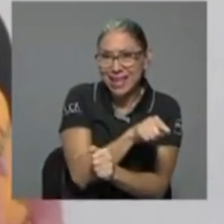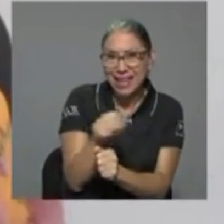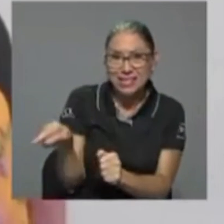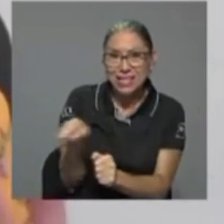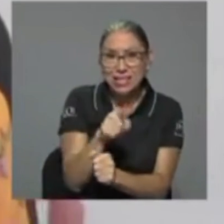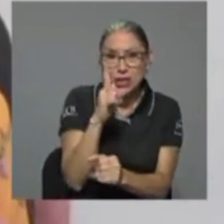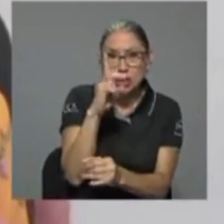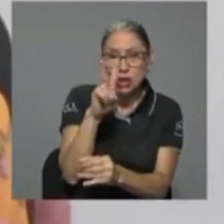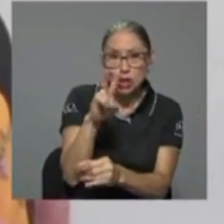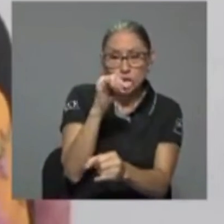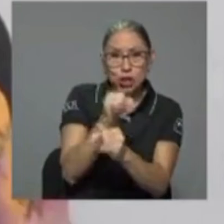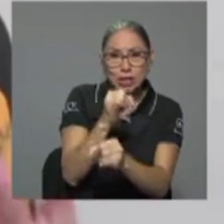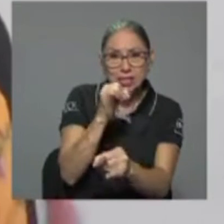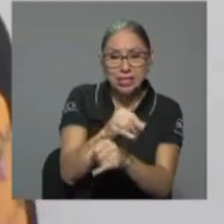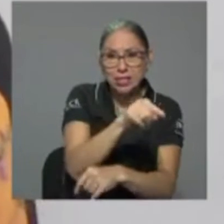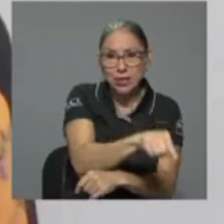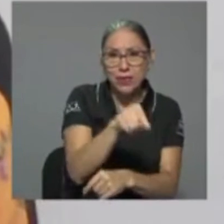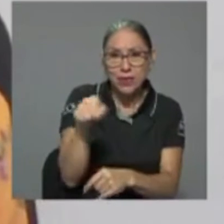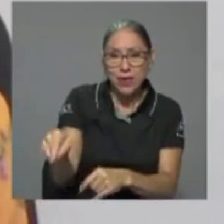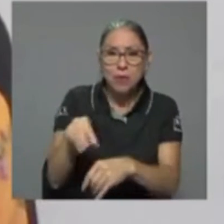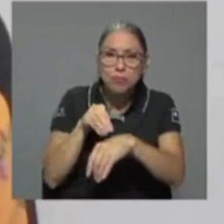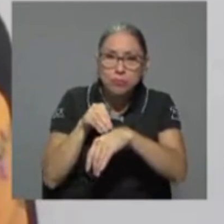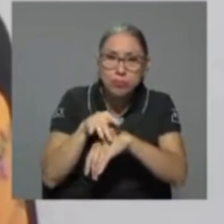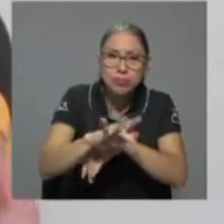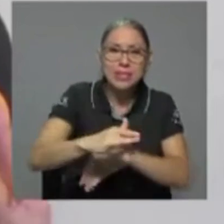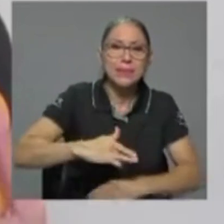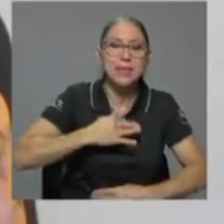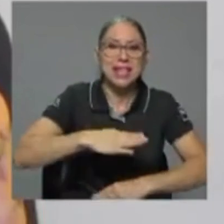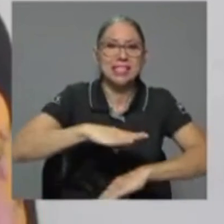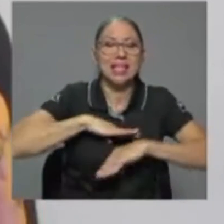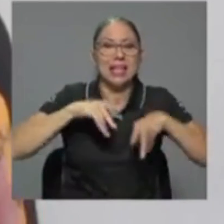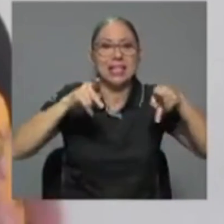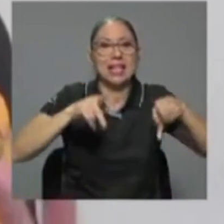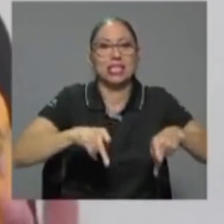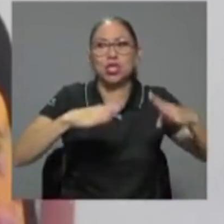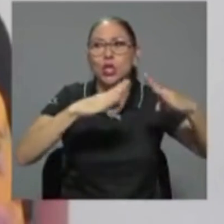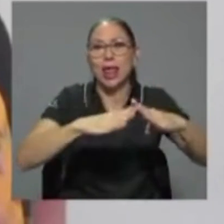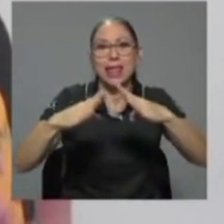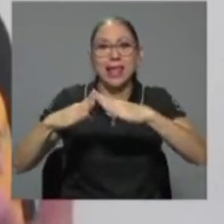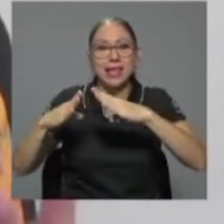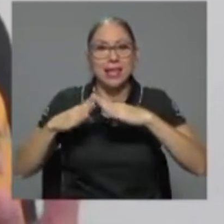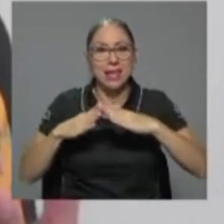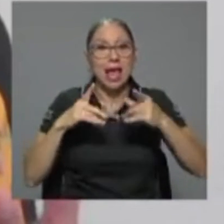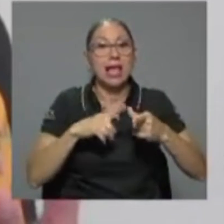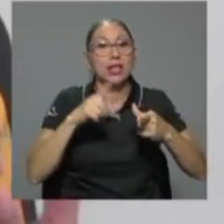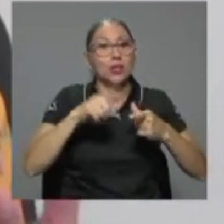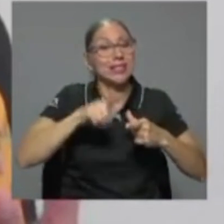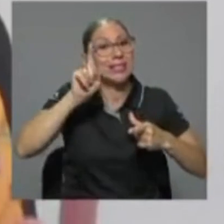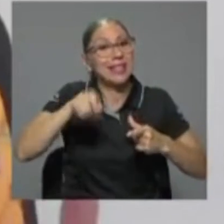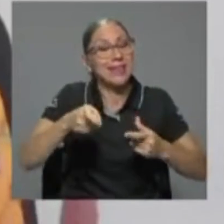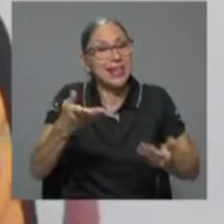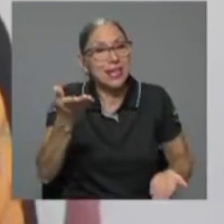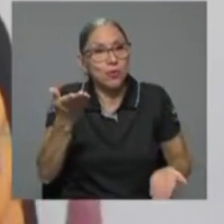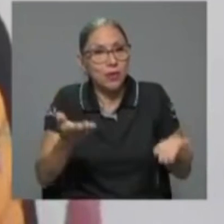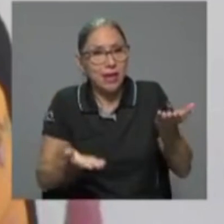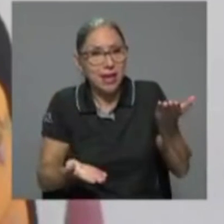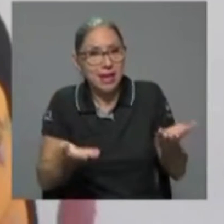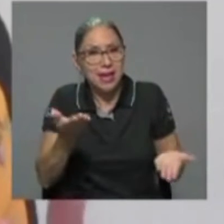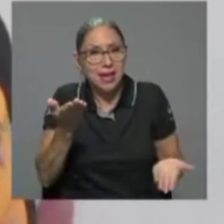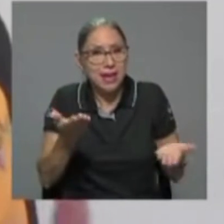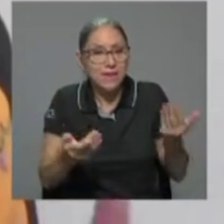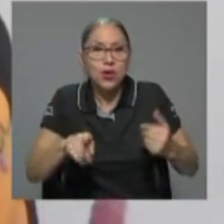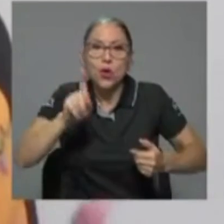que inciden tanto en el bienestar de la ciudadanía. Entonces aquí tiene que haber un equilibrio y